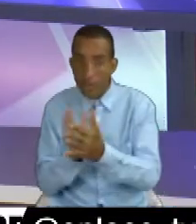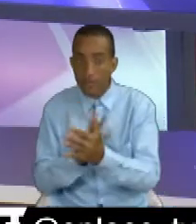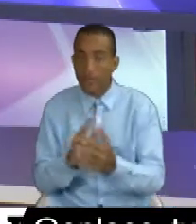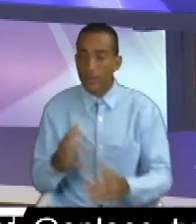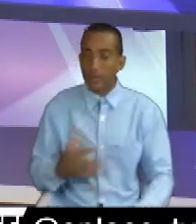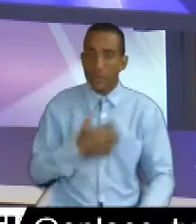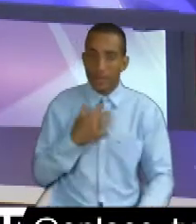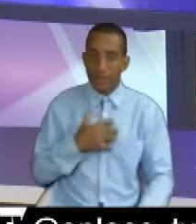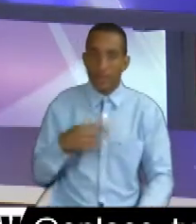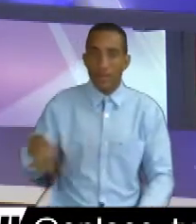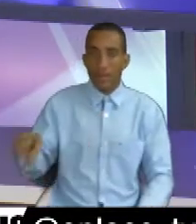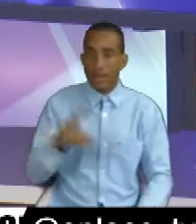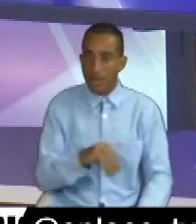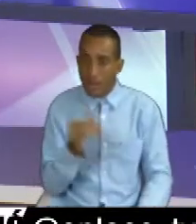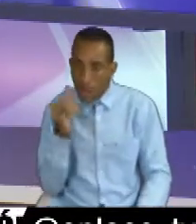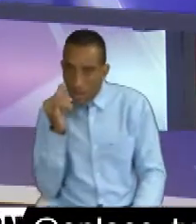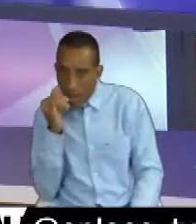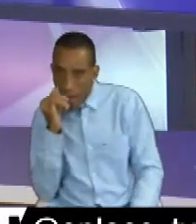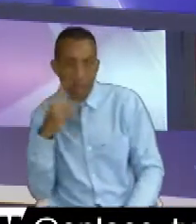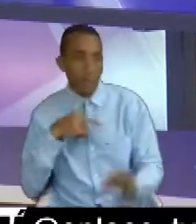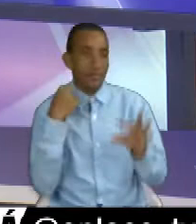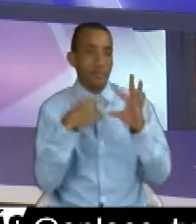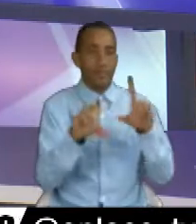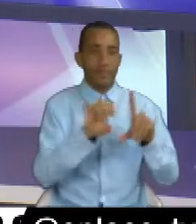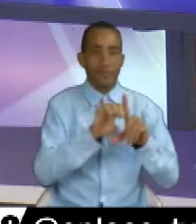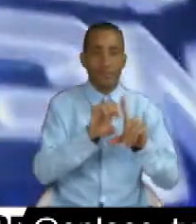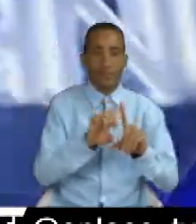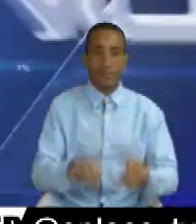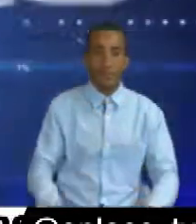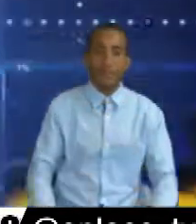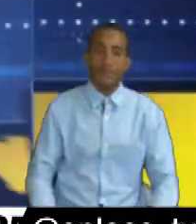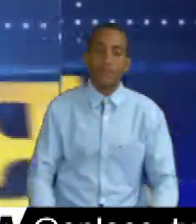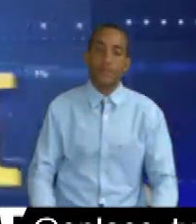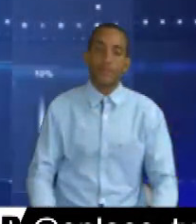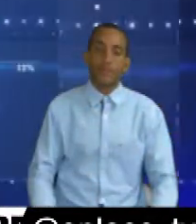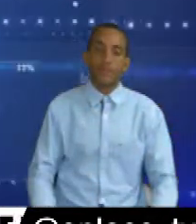de nuestros reporteros ciudadanos.